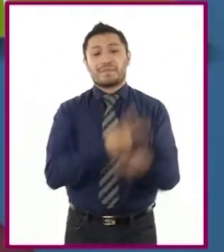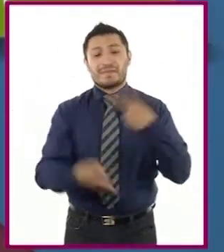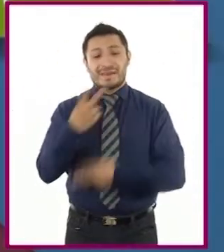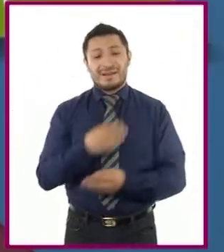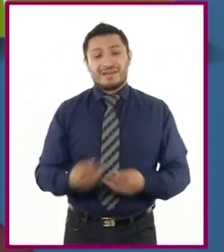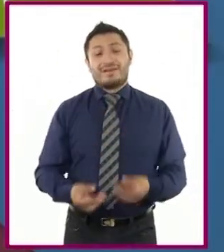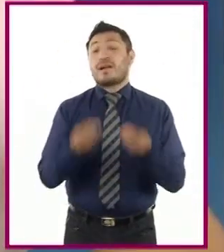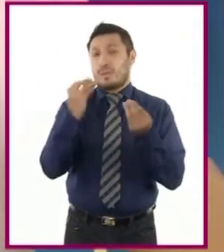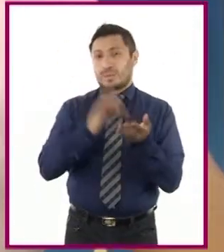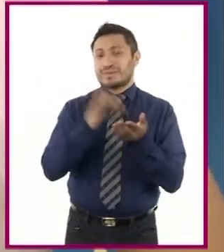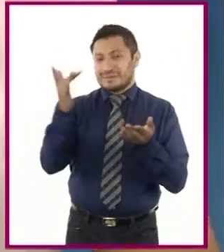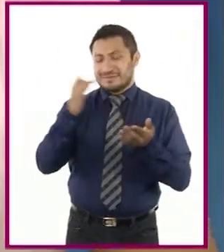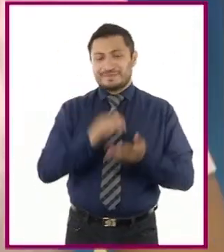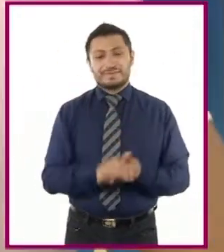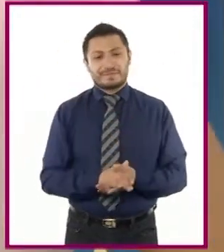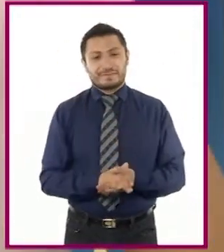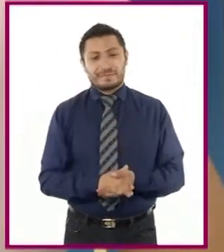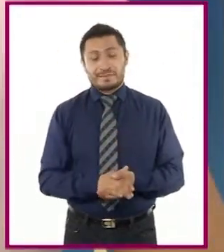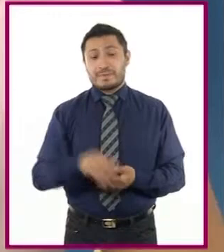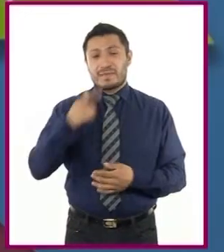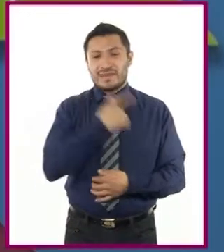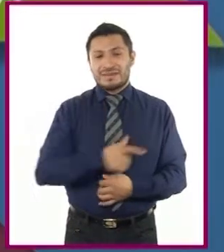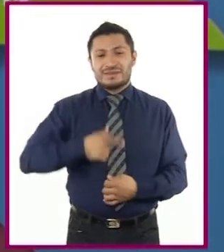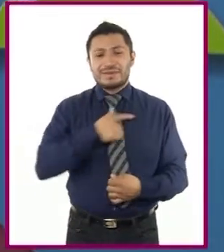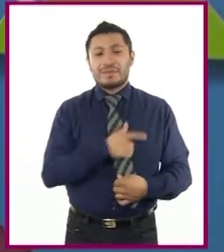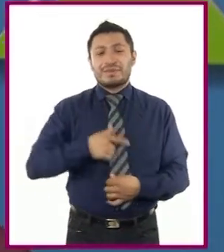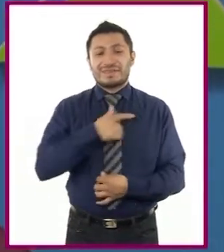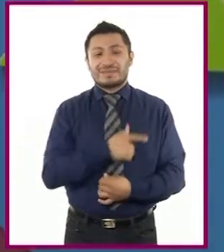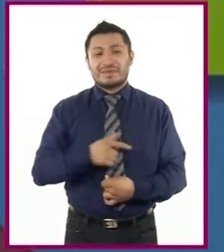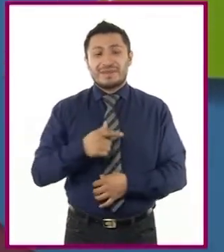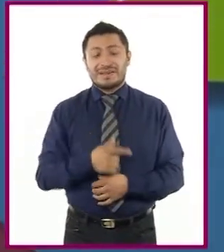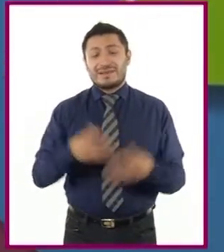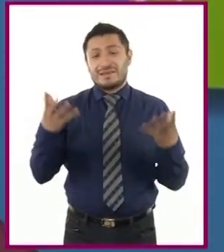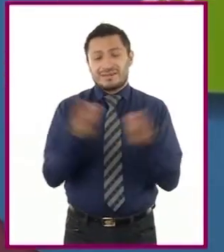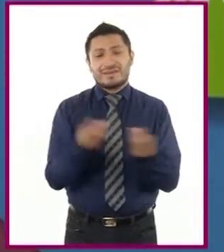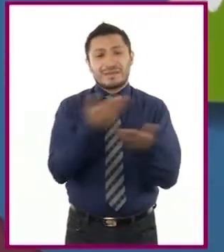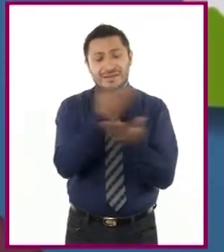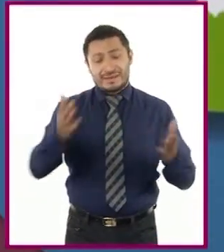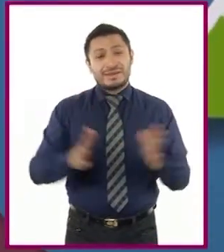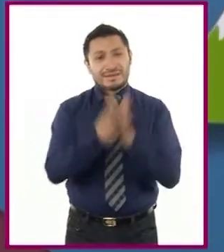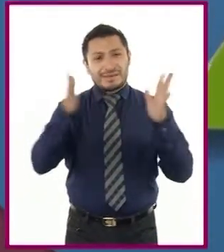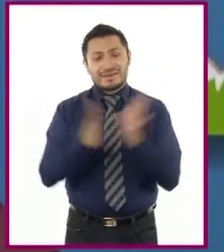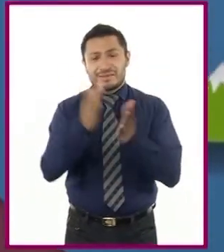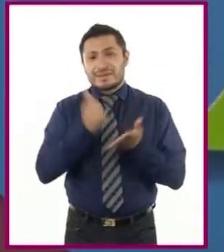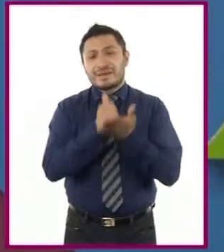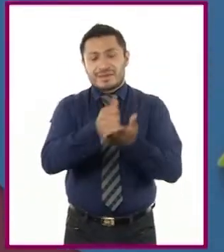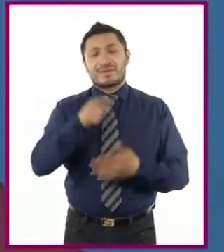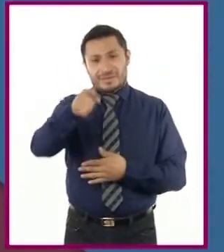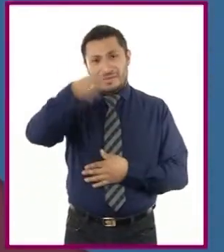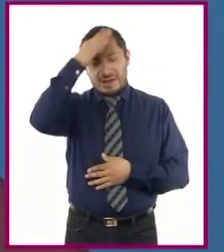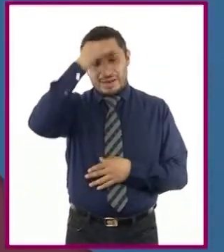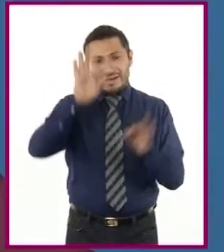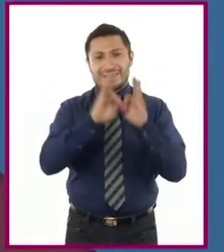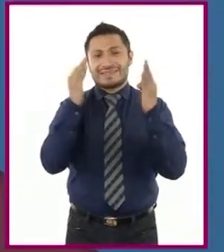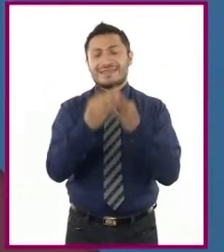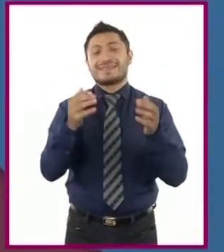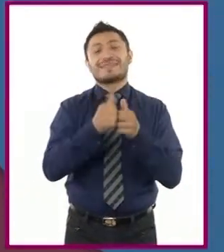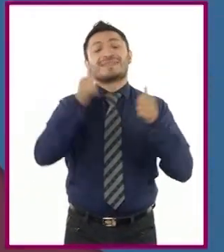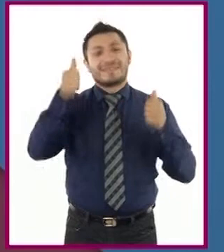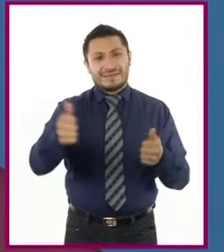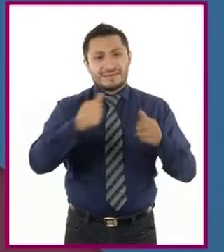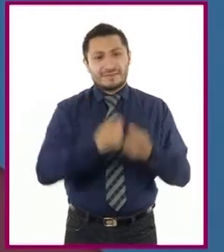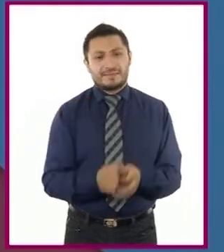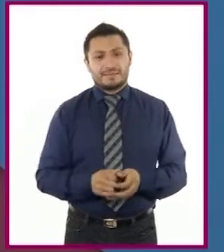profesor. Muchas gracias, Nadia. Es un placer estar con ustedes y ser partícipe de sus aprendizajes en esta modalidad a distancia.